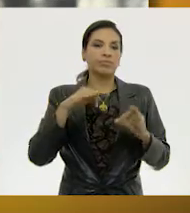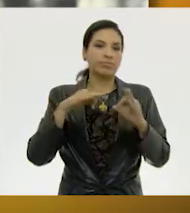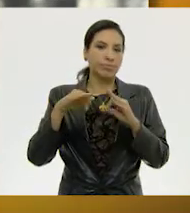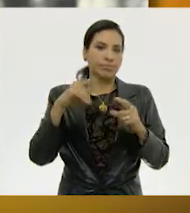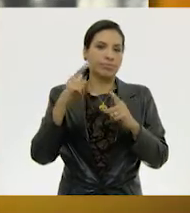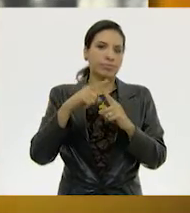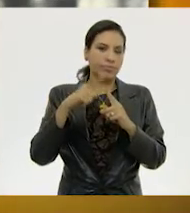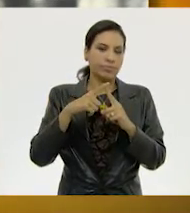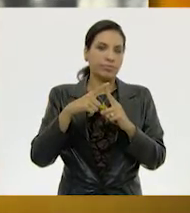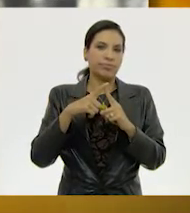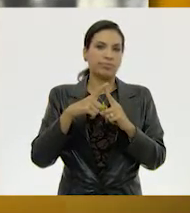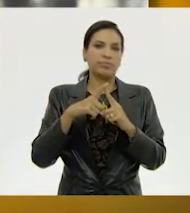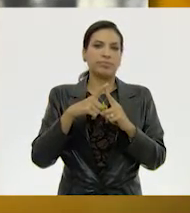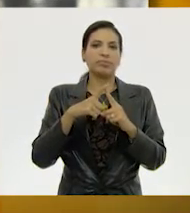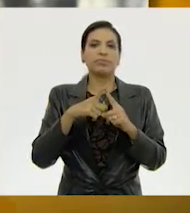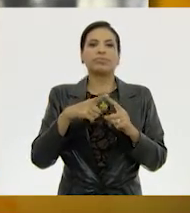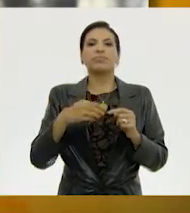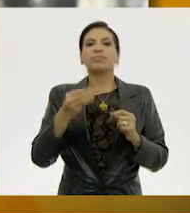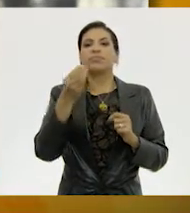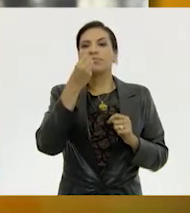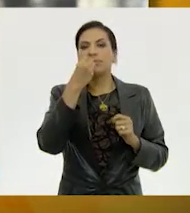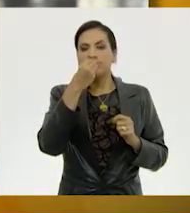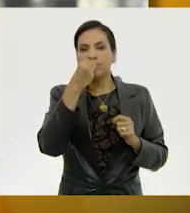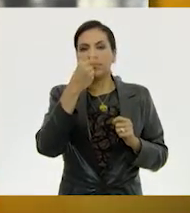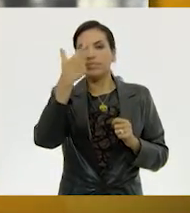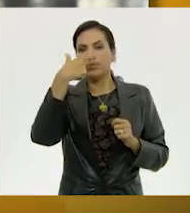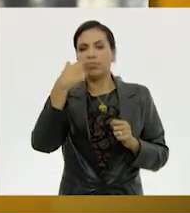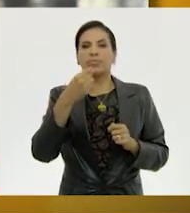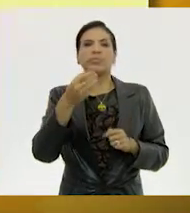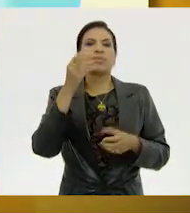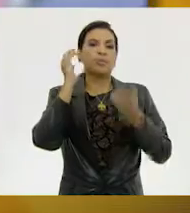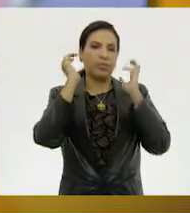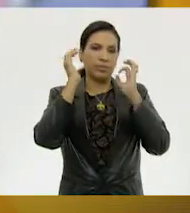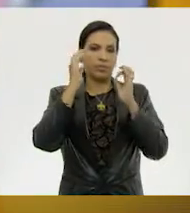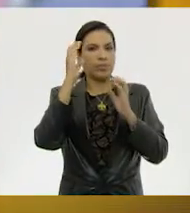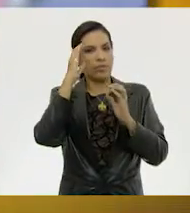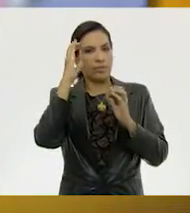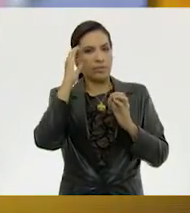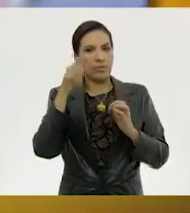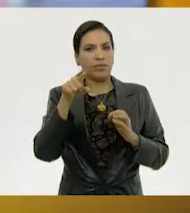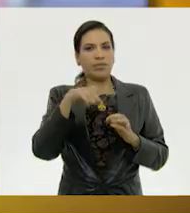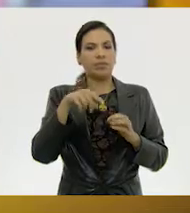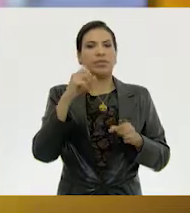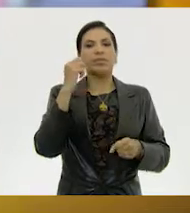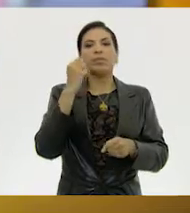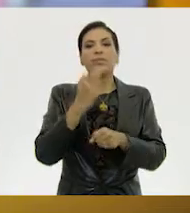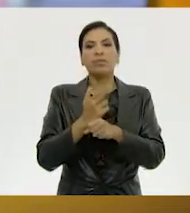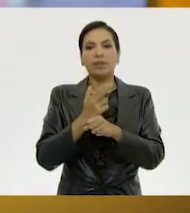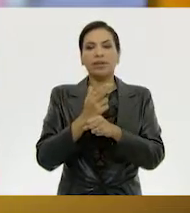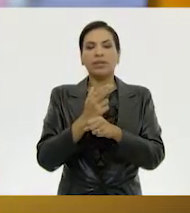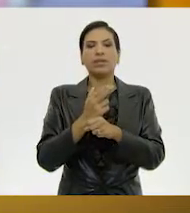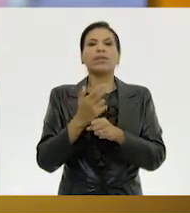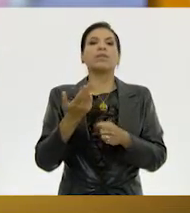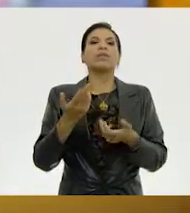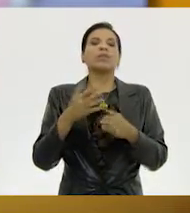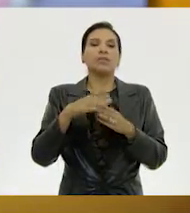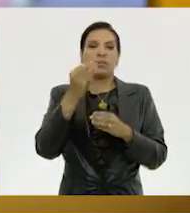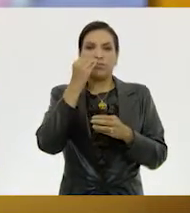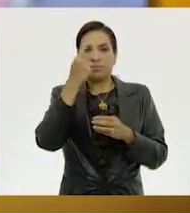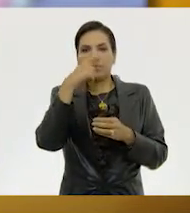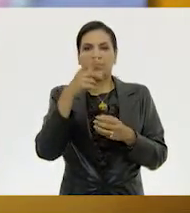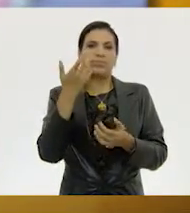y su cena y su baño y a la cama. Merendar temprano y tratamos de que